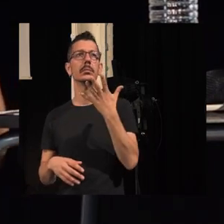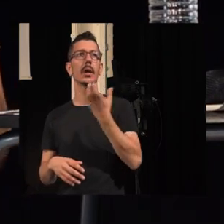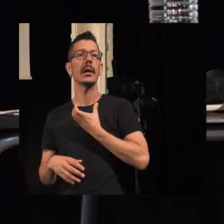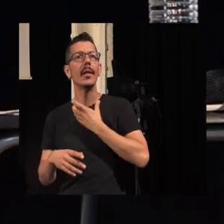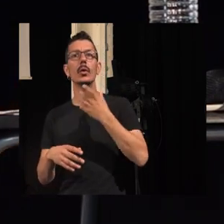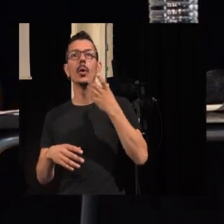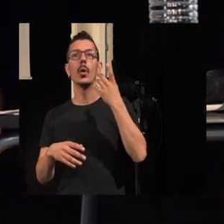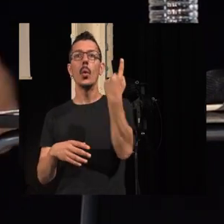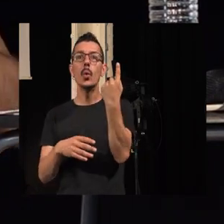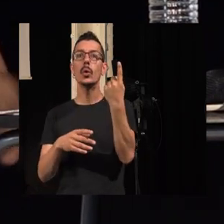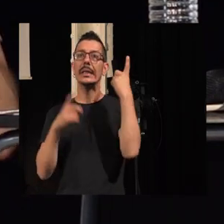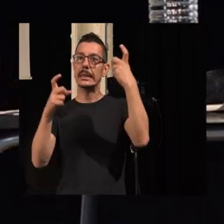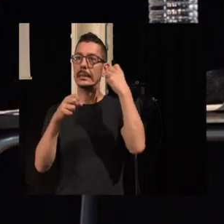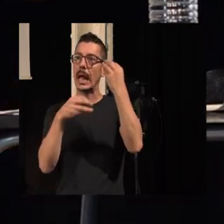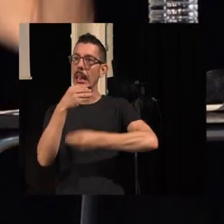LGBT, además de